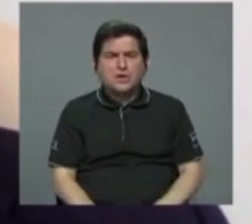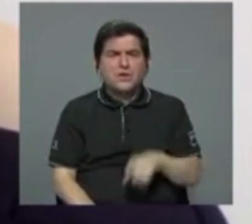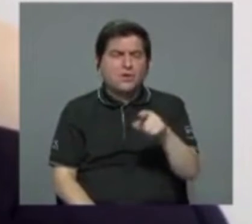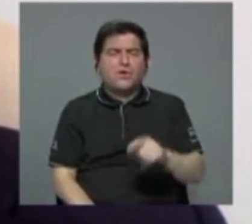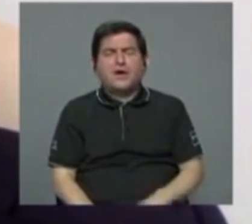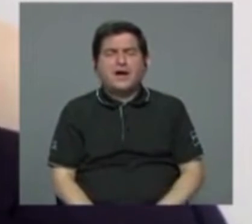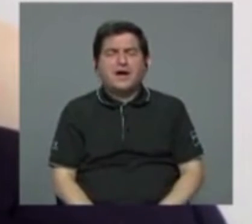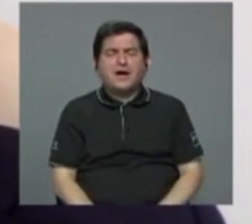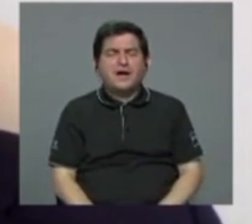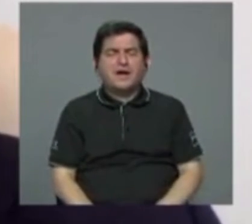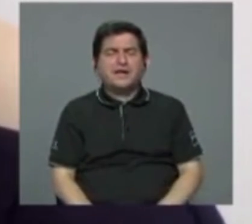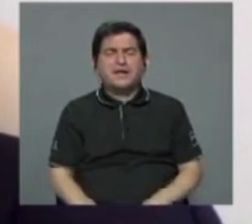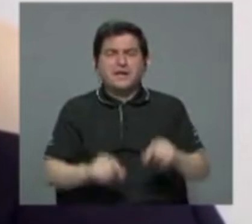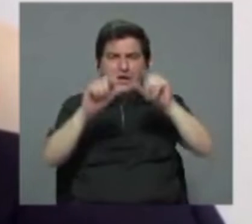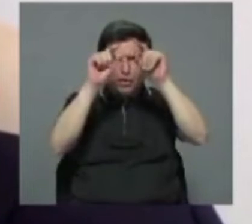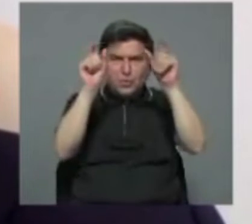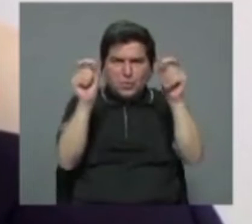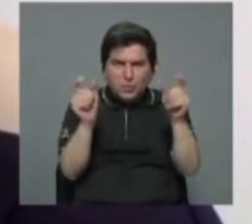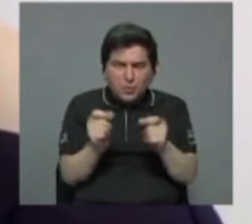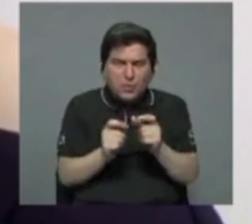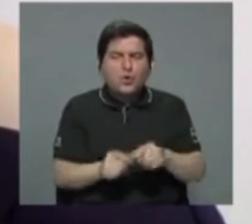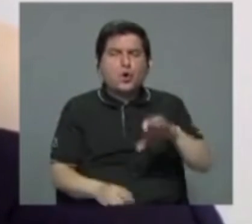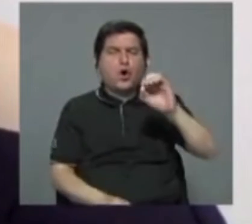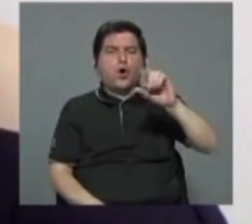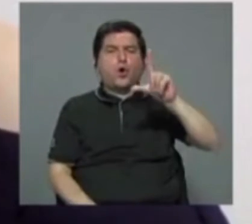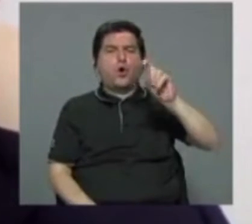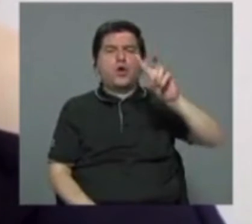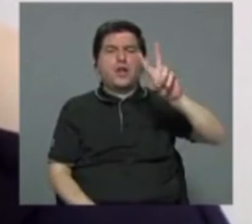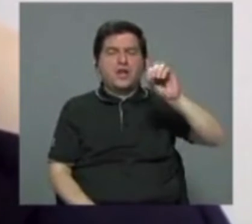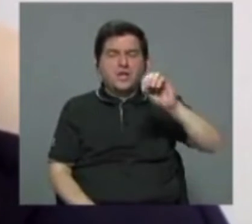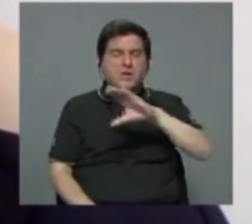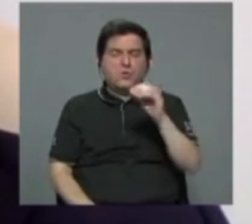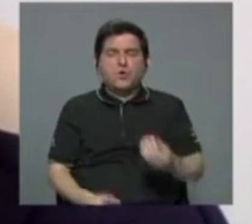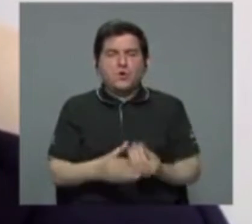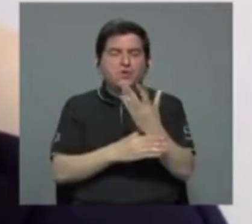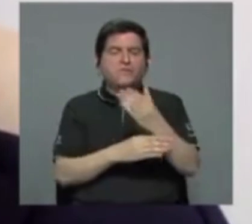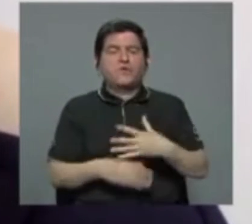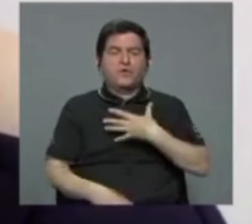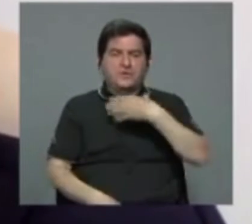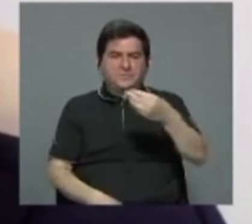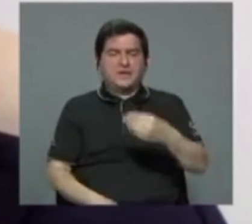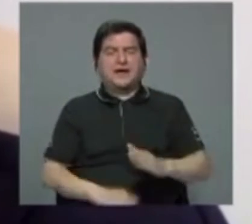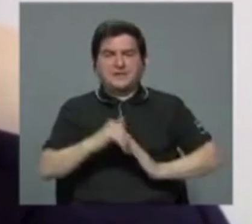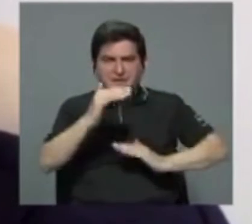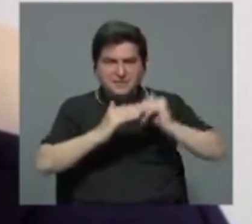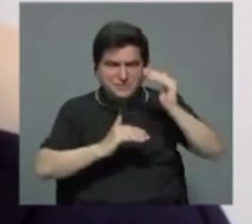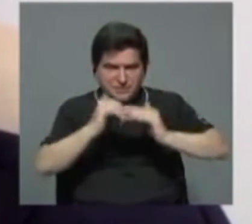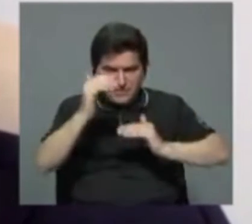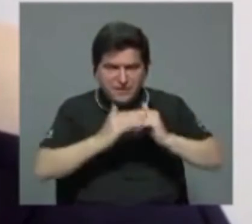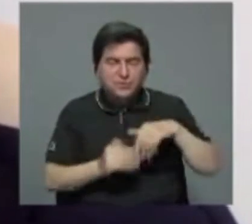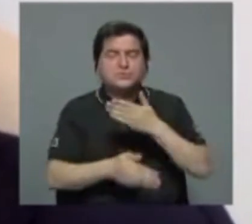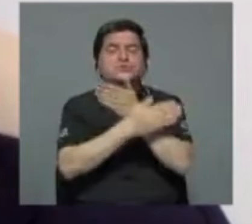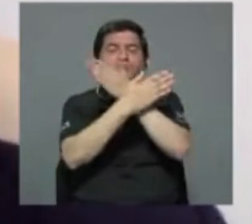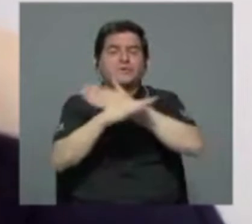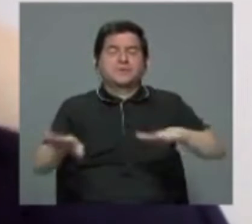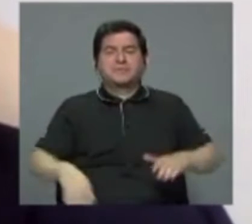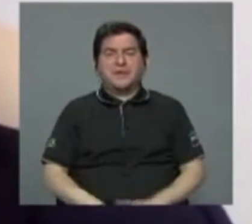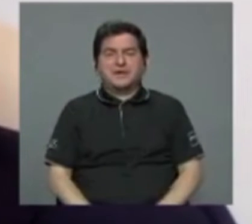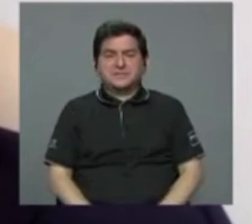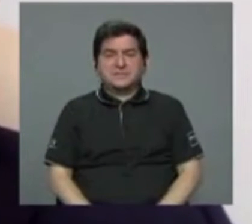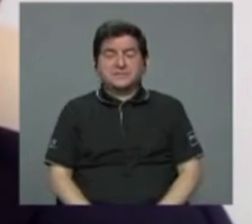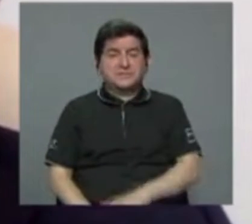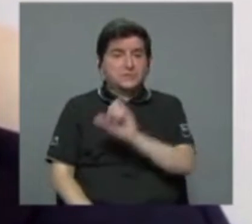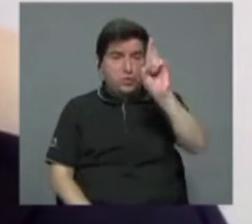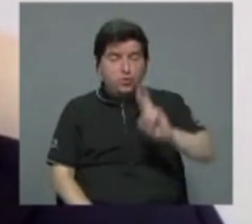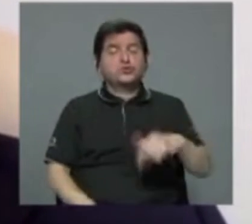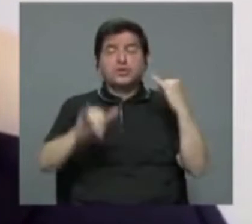de olivo y cuántas flores blancas van a llevar para construir esa paz. Lo denuncia Costa Rica,